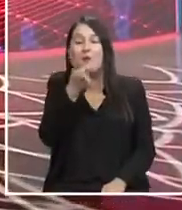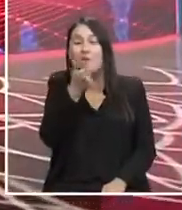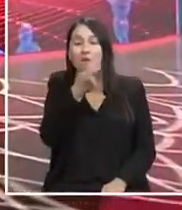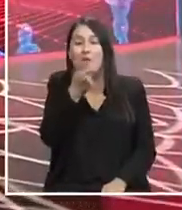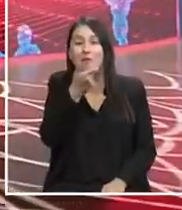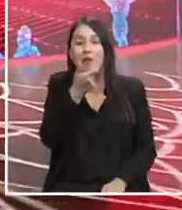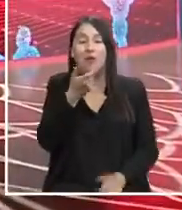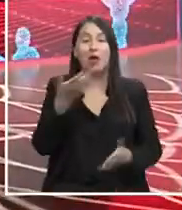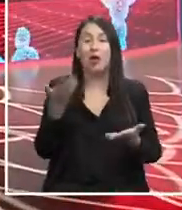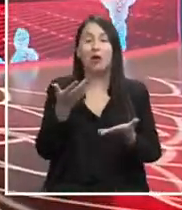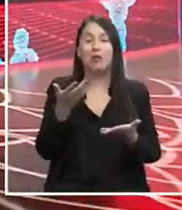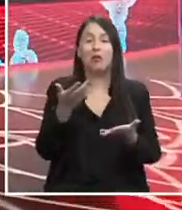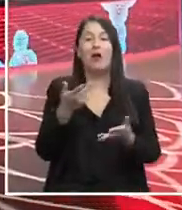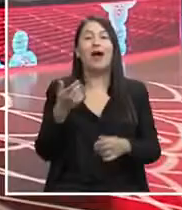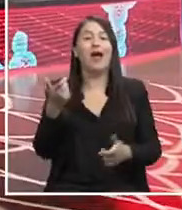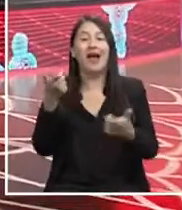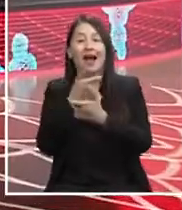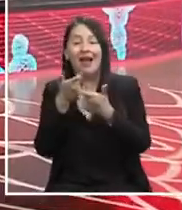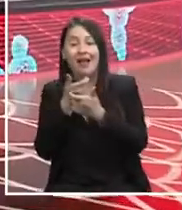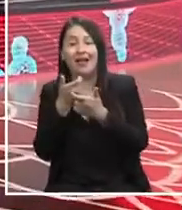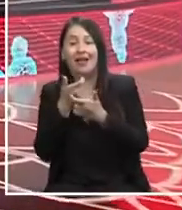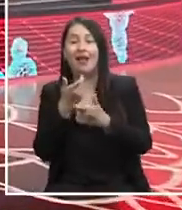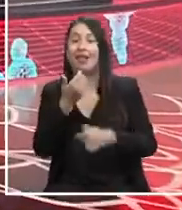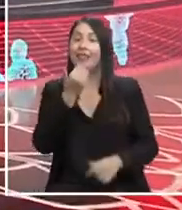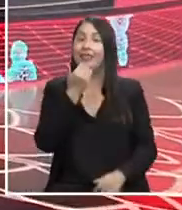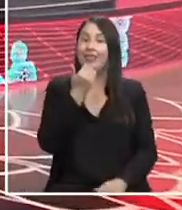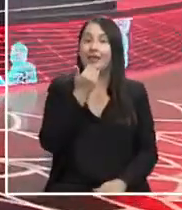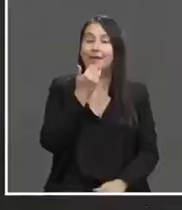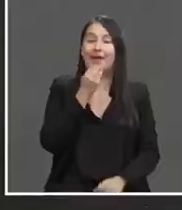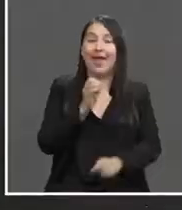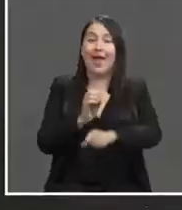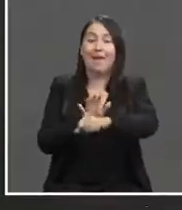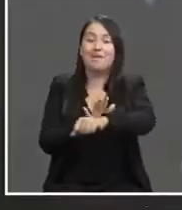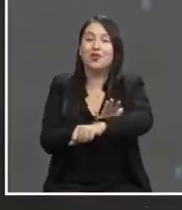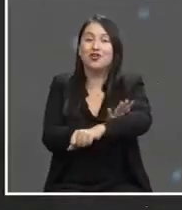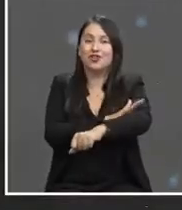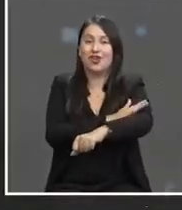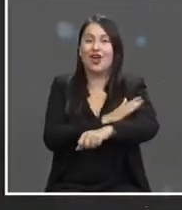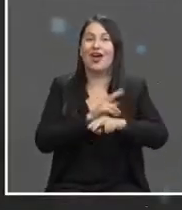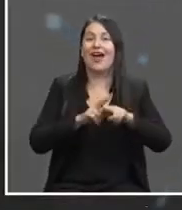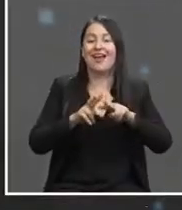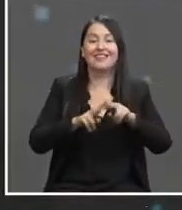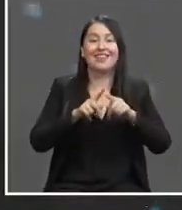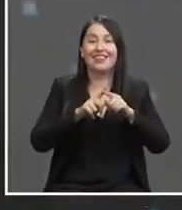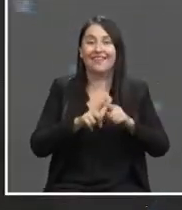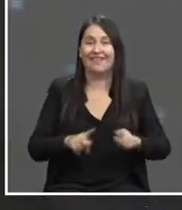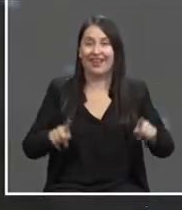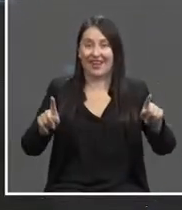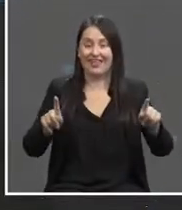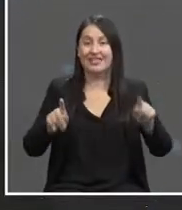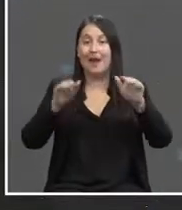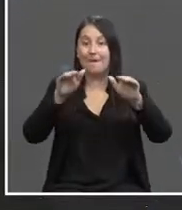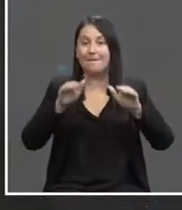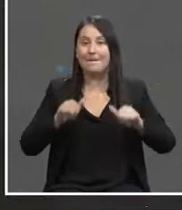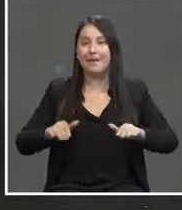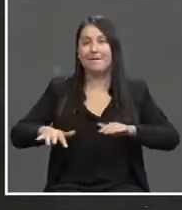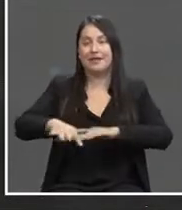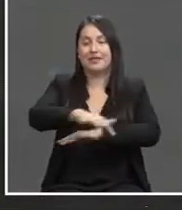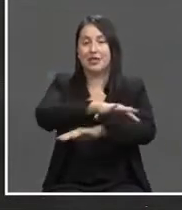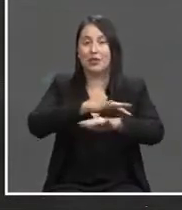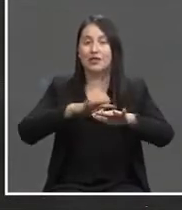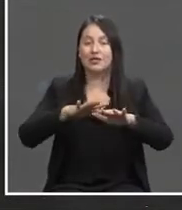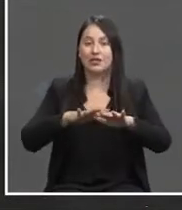sentido de la risa, que también, sino las disposiciones emocionales hacen toda la diferencia. Una misma situación que en un momento ves